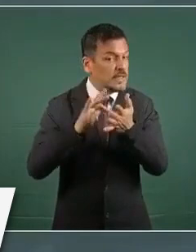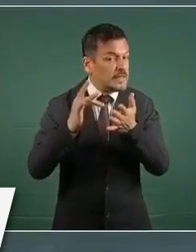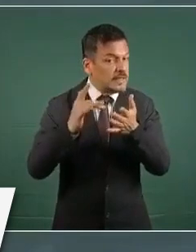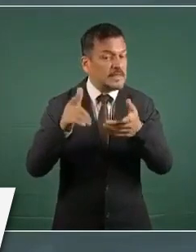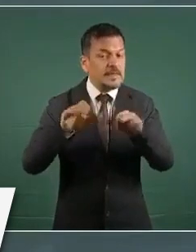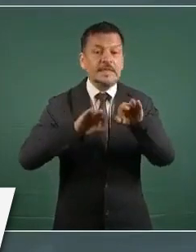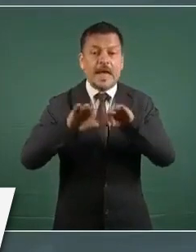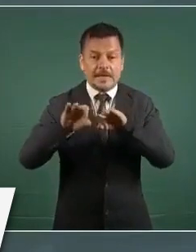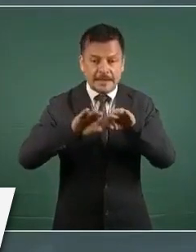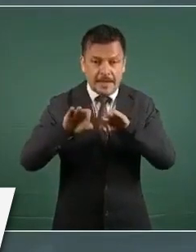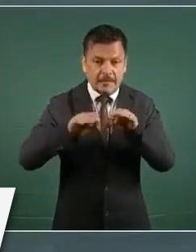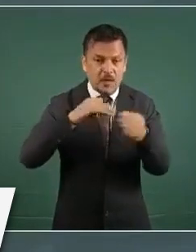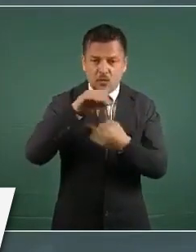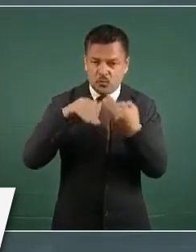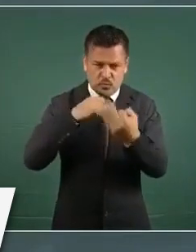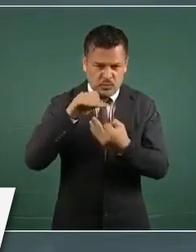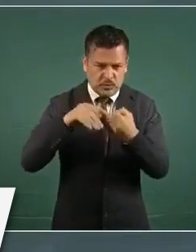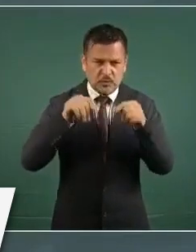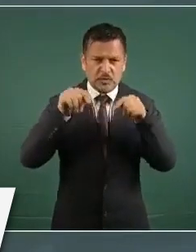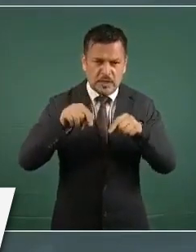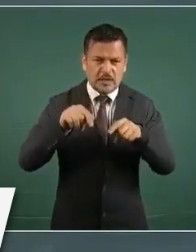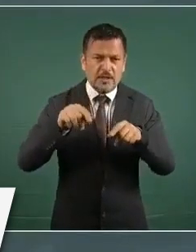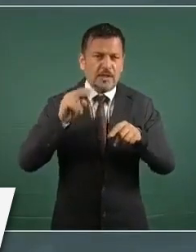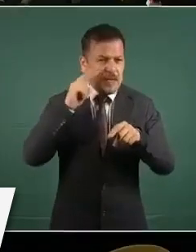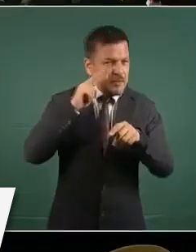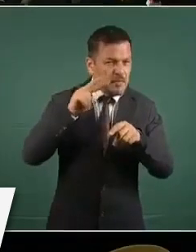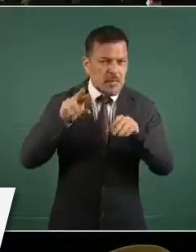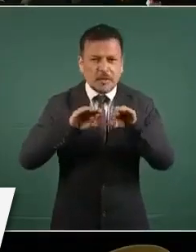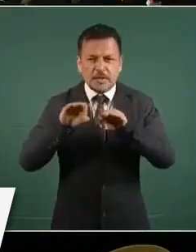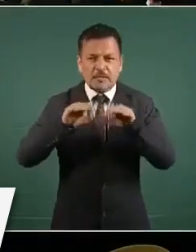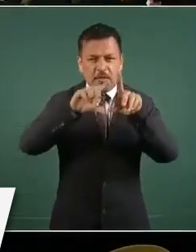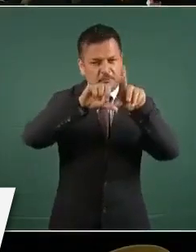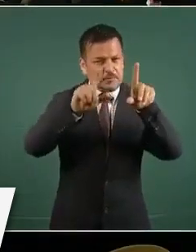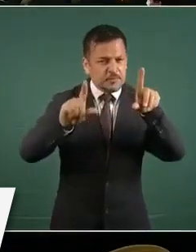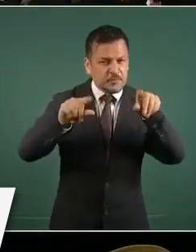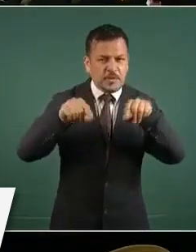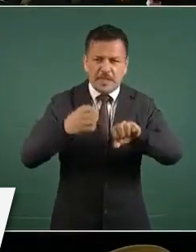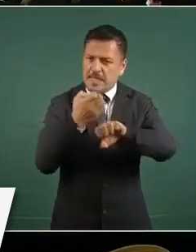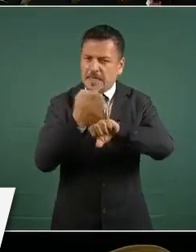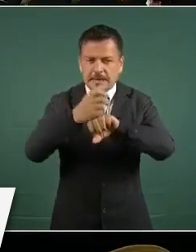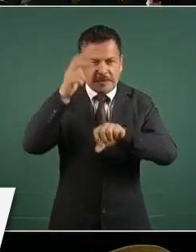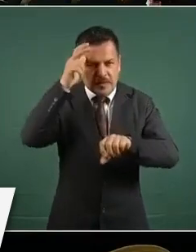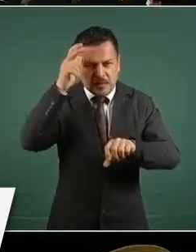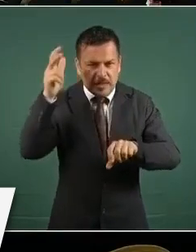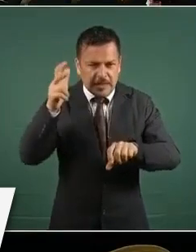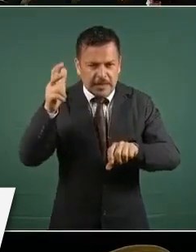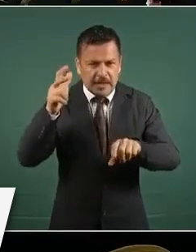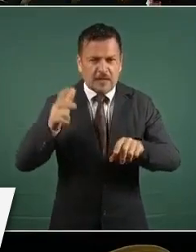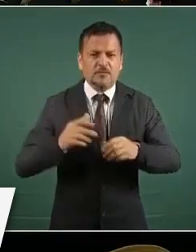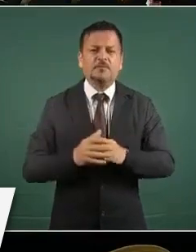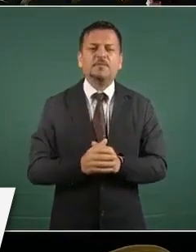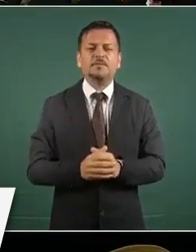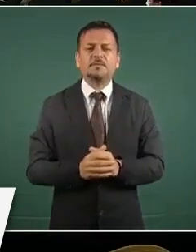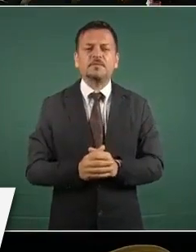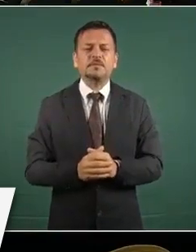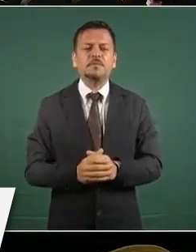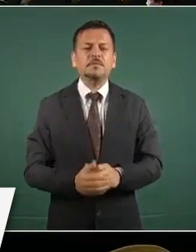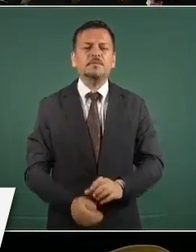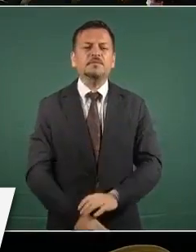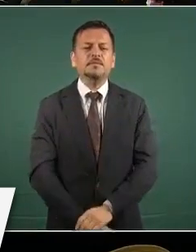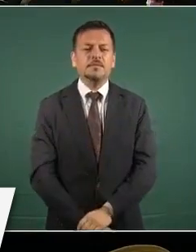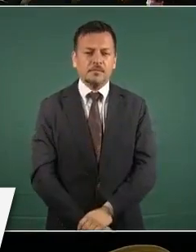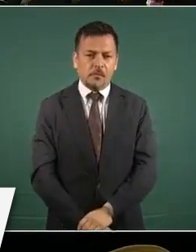ya los operativos que hacen el gobierno de la república y el gobierno del estado de edad siguiente por favor